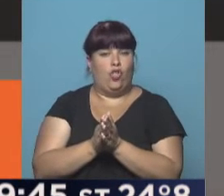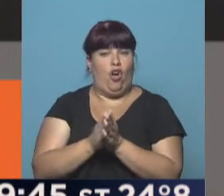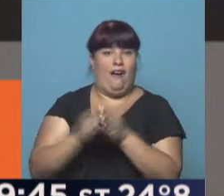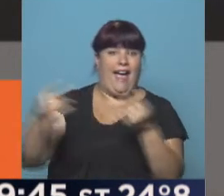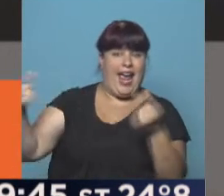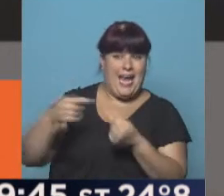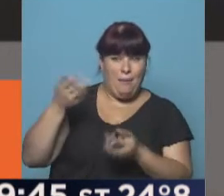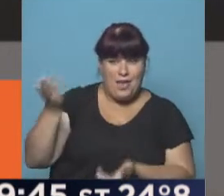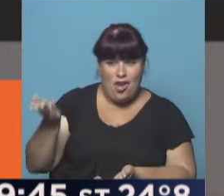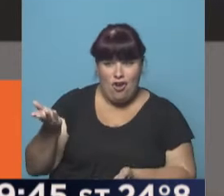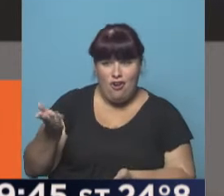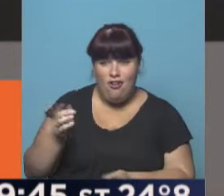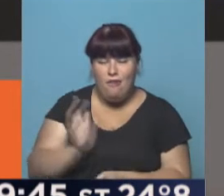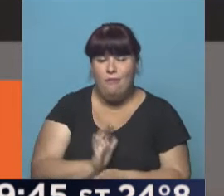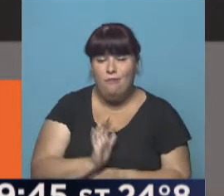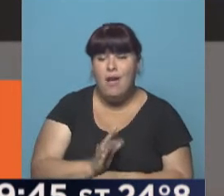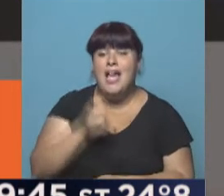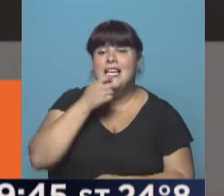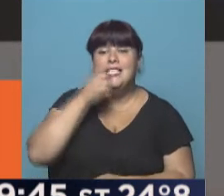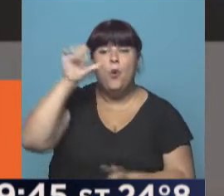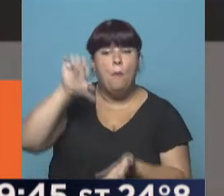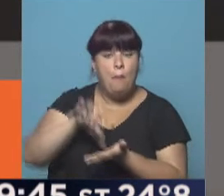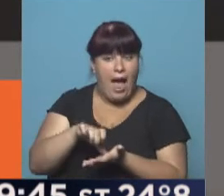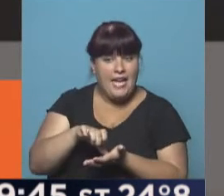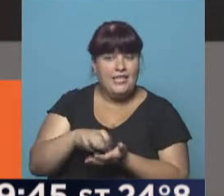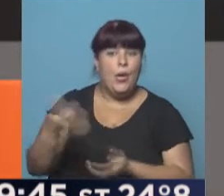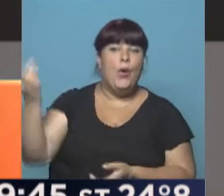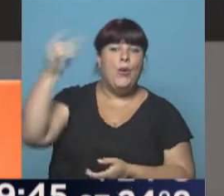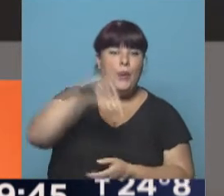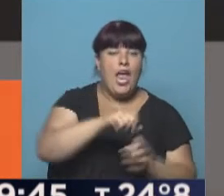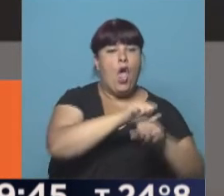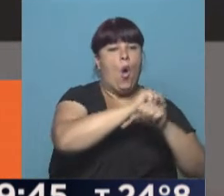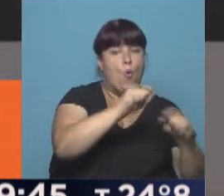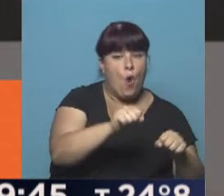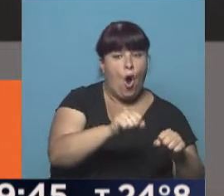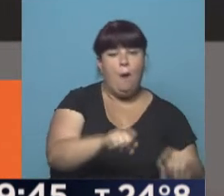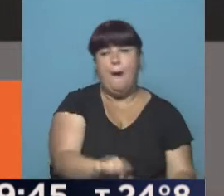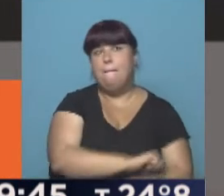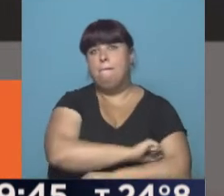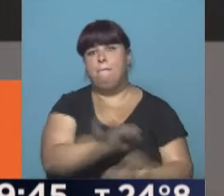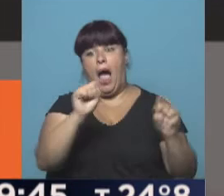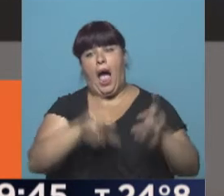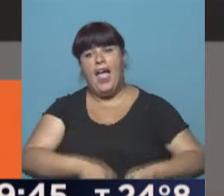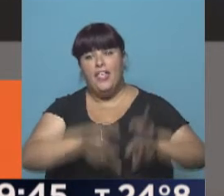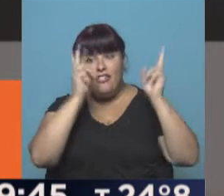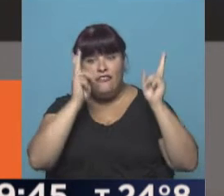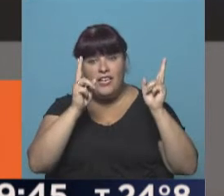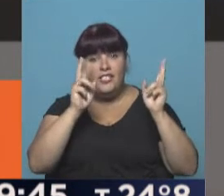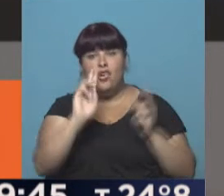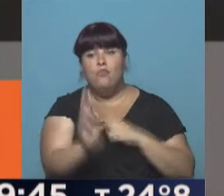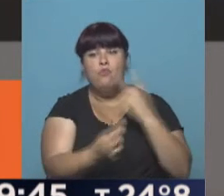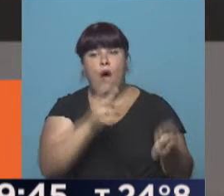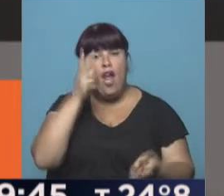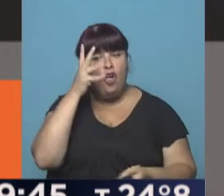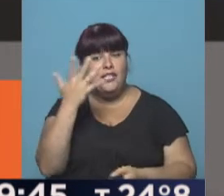a ver si hay un país que viene pone una bomba vuela un edificio y muere en